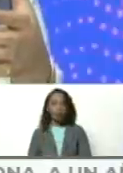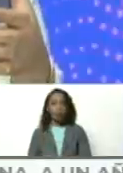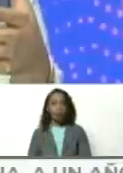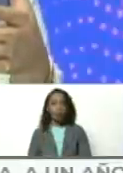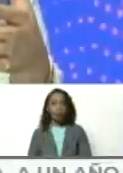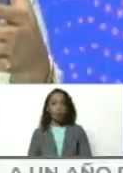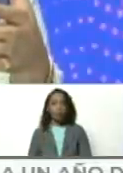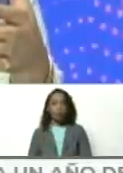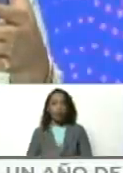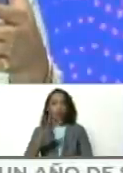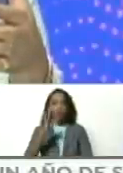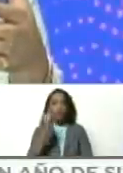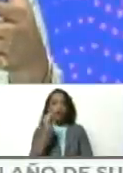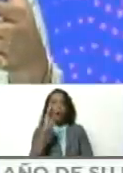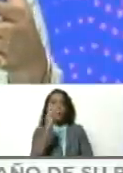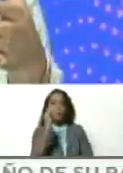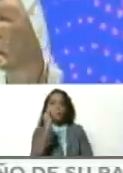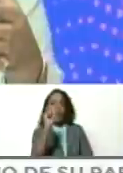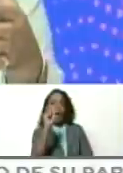Fabián.